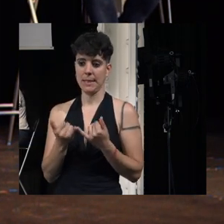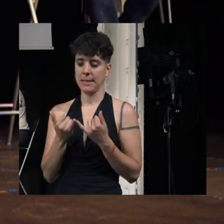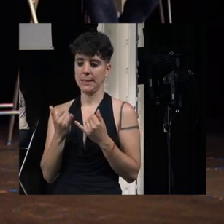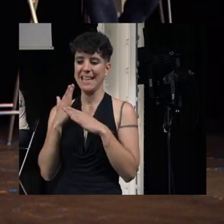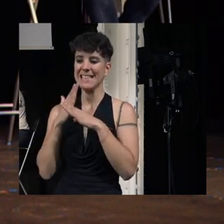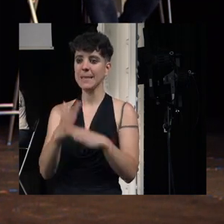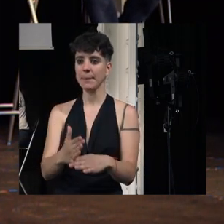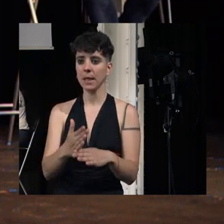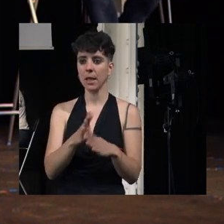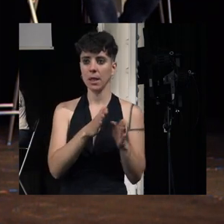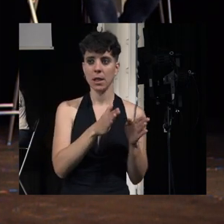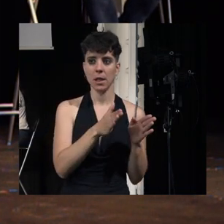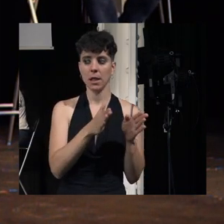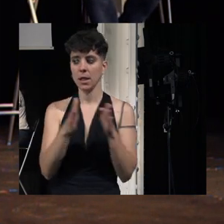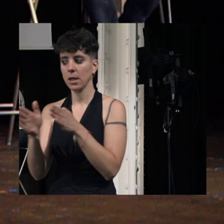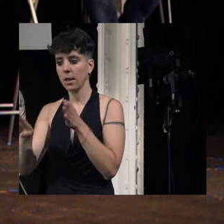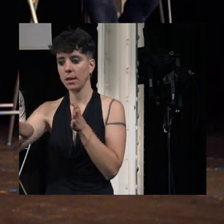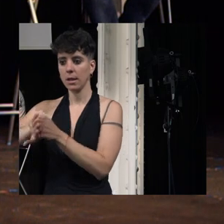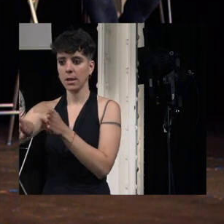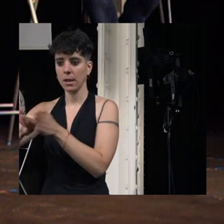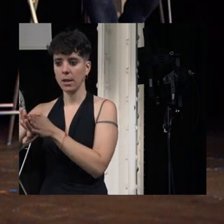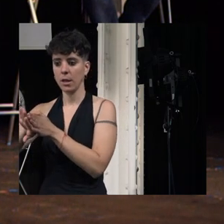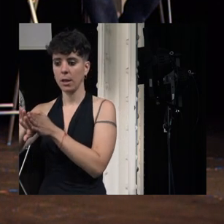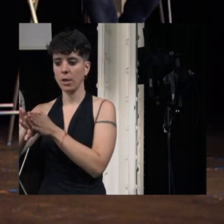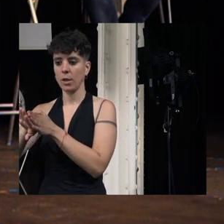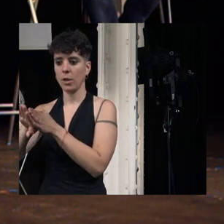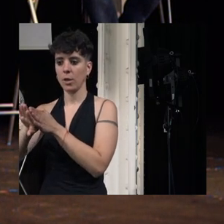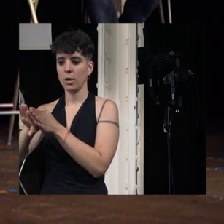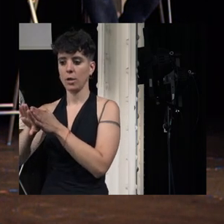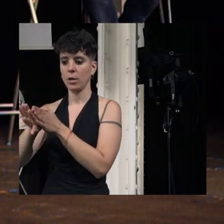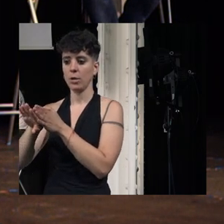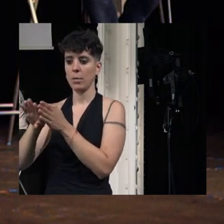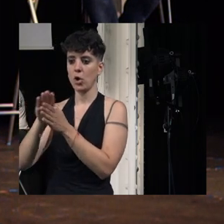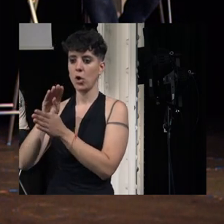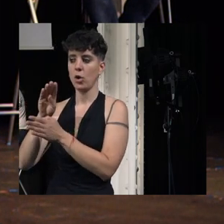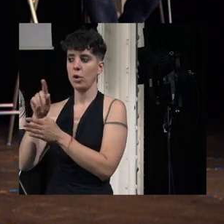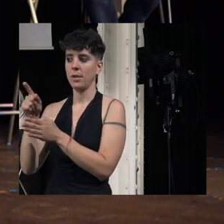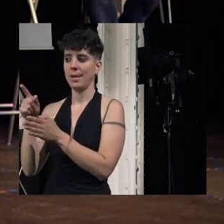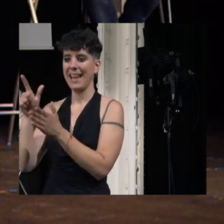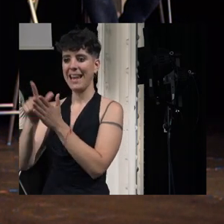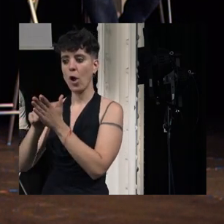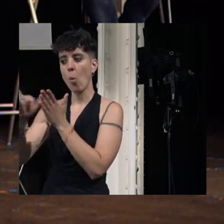al conservadurismo, a crear códigos y lenguajes propios,